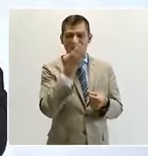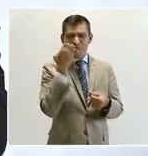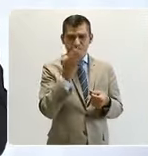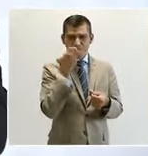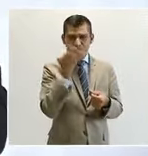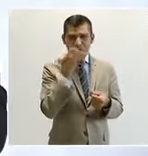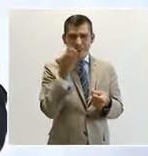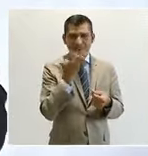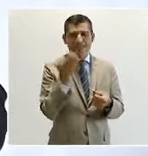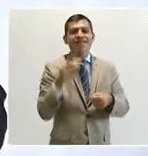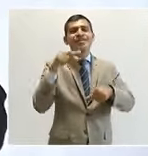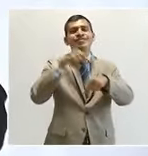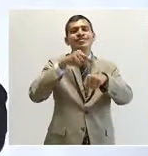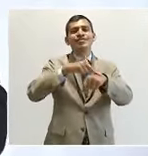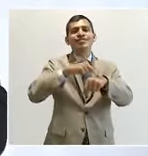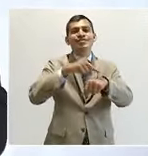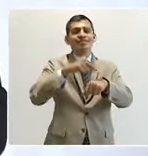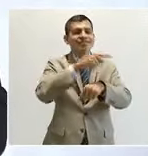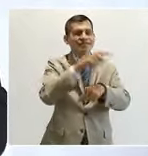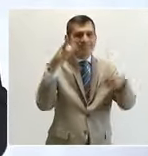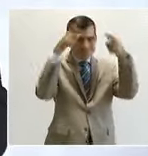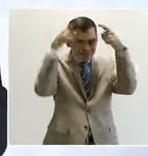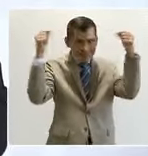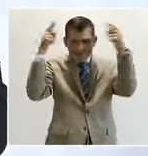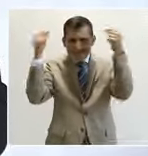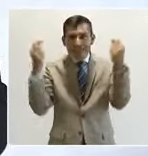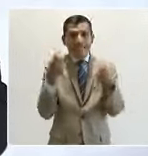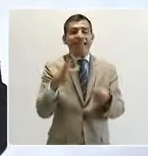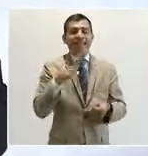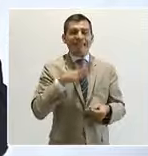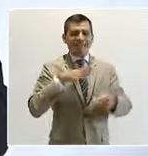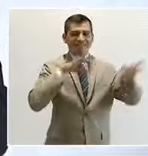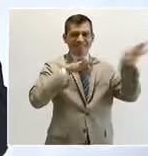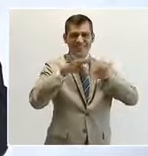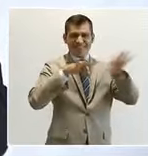tengan su trabajo seguro